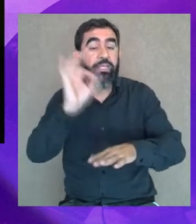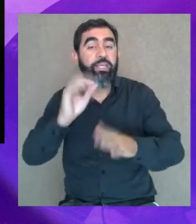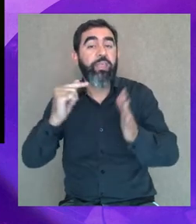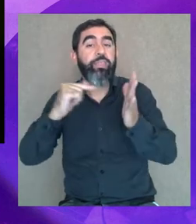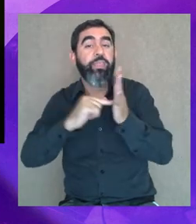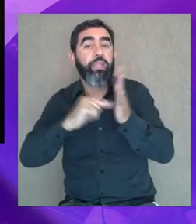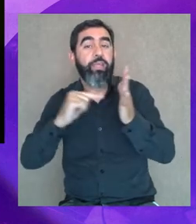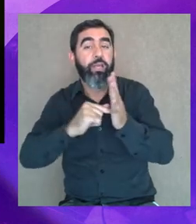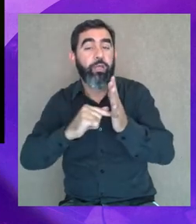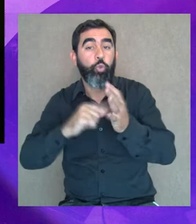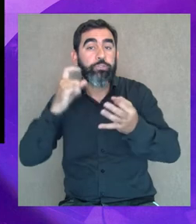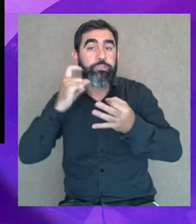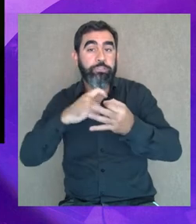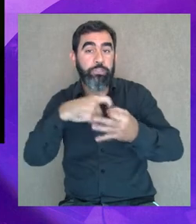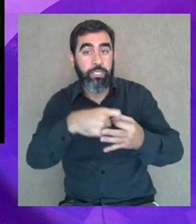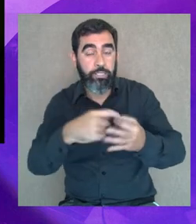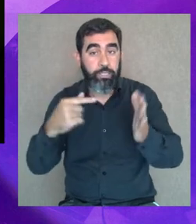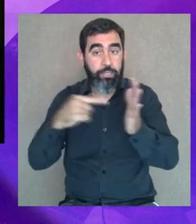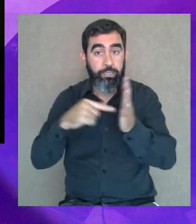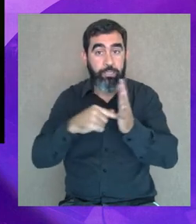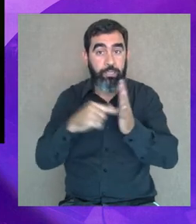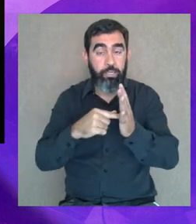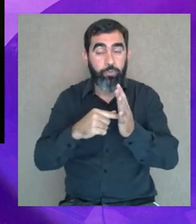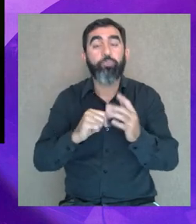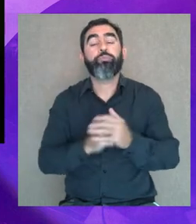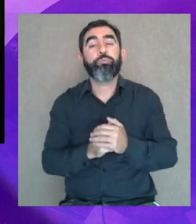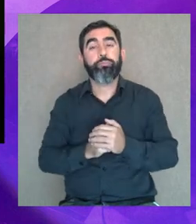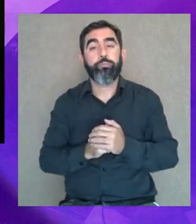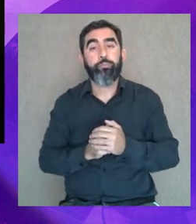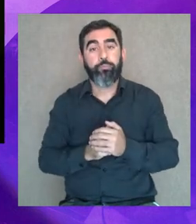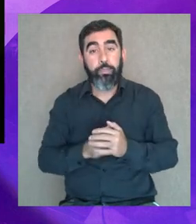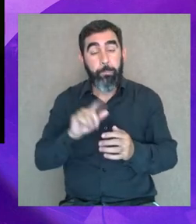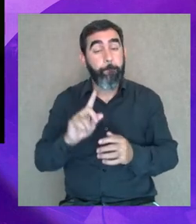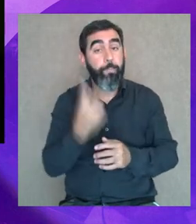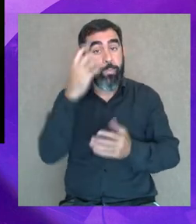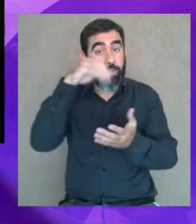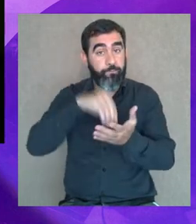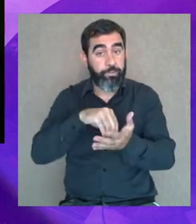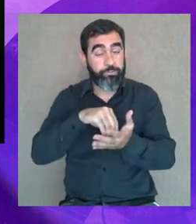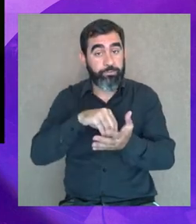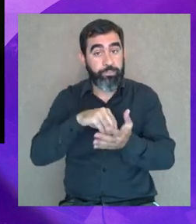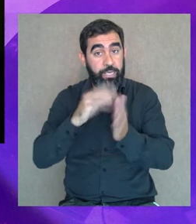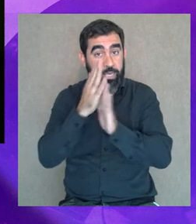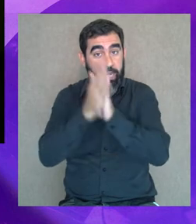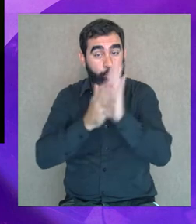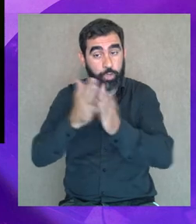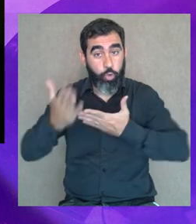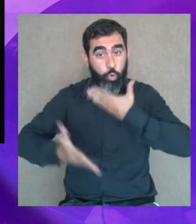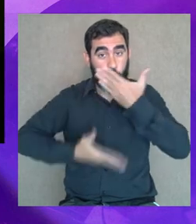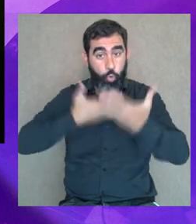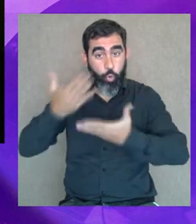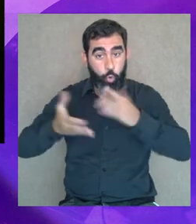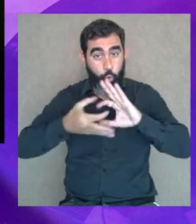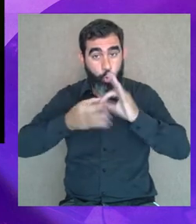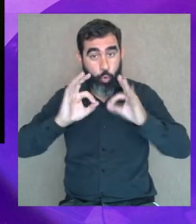delegados delegados gremiales aún en un tiempo que hiso y fue la primera vez que el coro nacional una piel